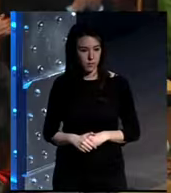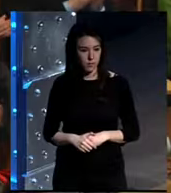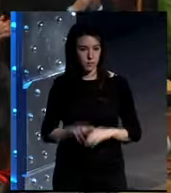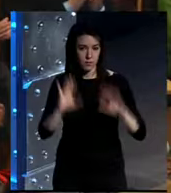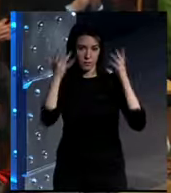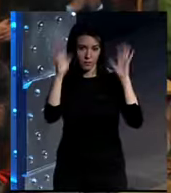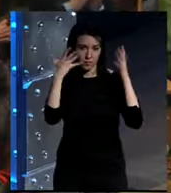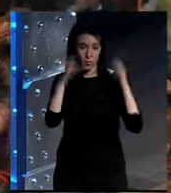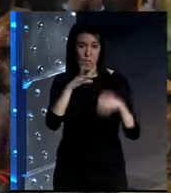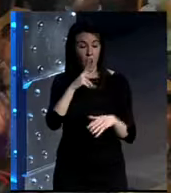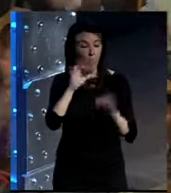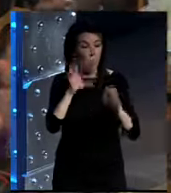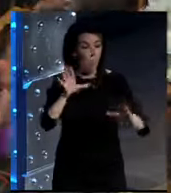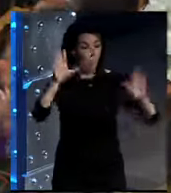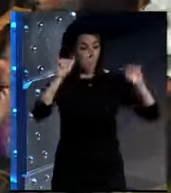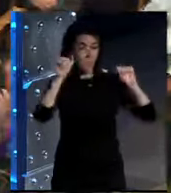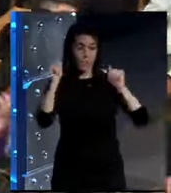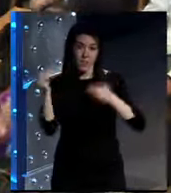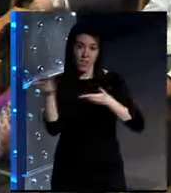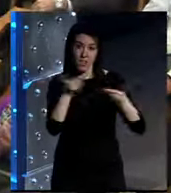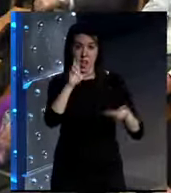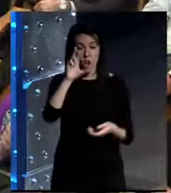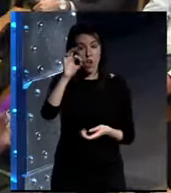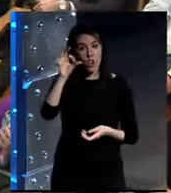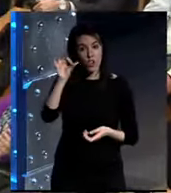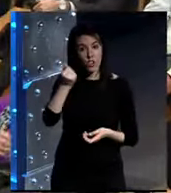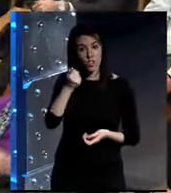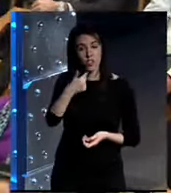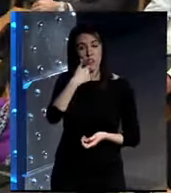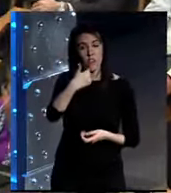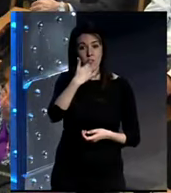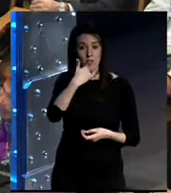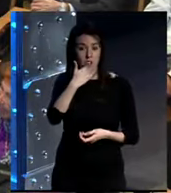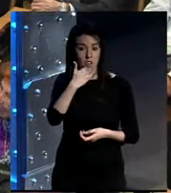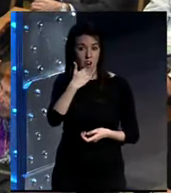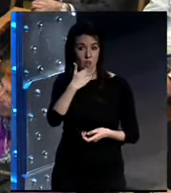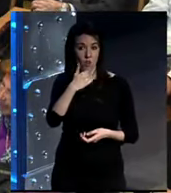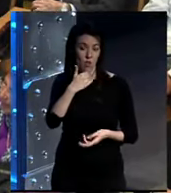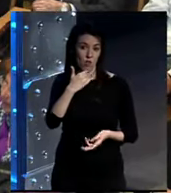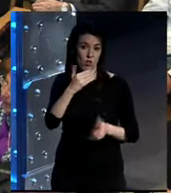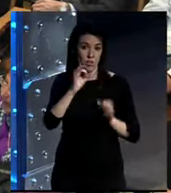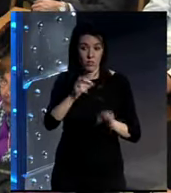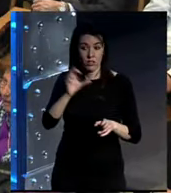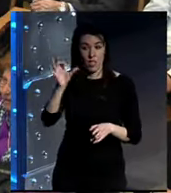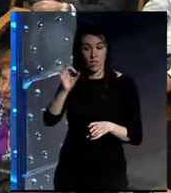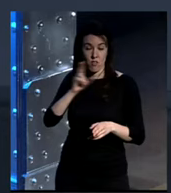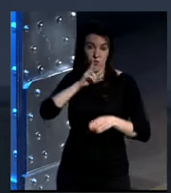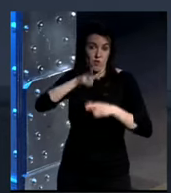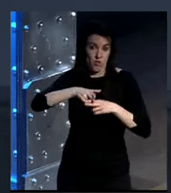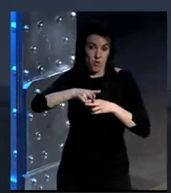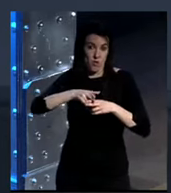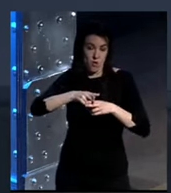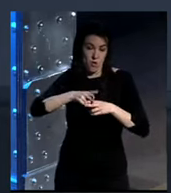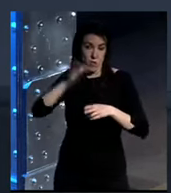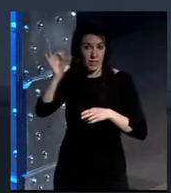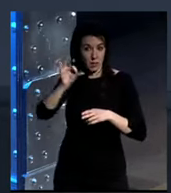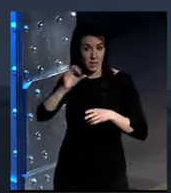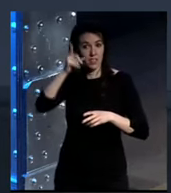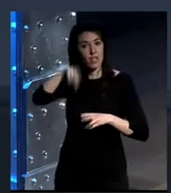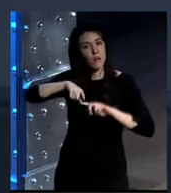Y ahora, como despedida, Rosa va a decir algo en nombre de Sebastián y de la familia de Sebastián.